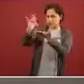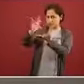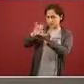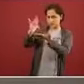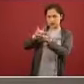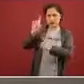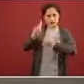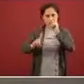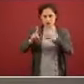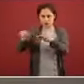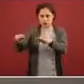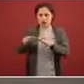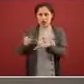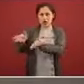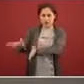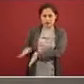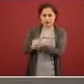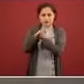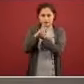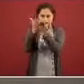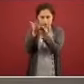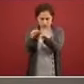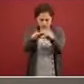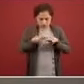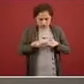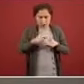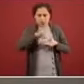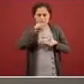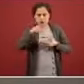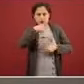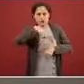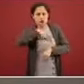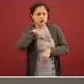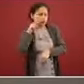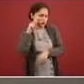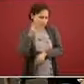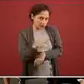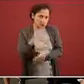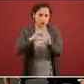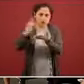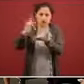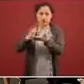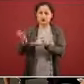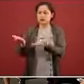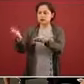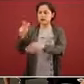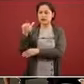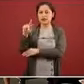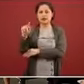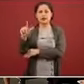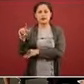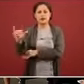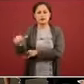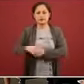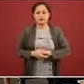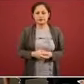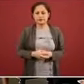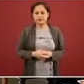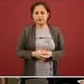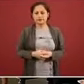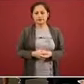mucho. Tengo aquí los documentos. Déjeme el libro, por favor, y lo analizamos. Con mucho gusto. Gracias. Gracias. Por favor, Natalia Vitela.